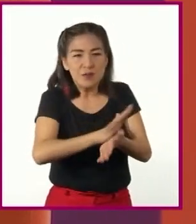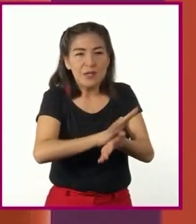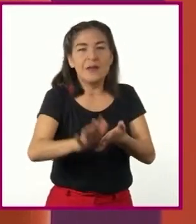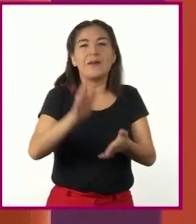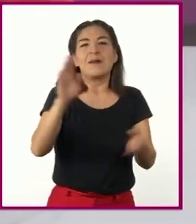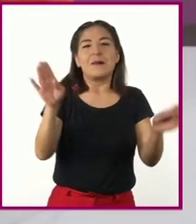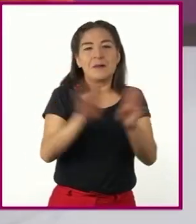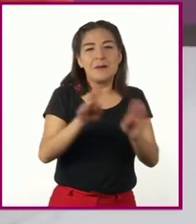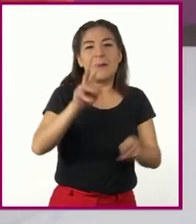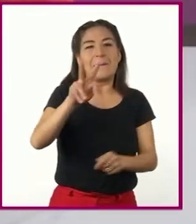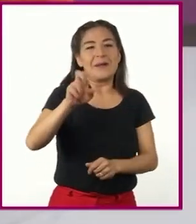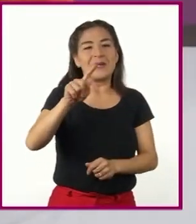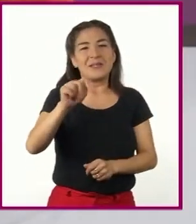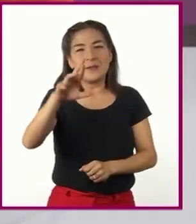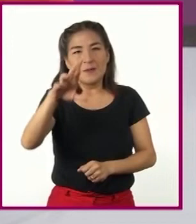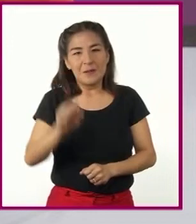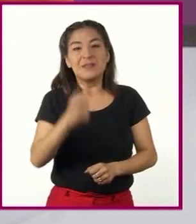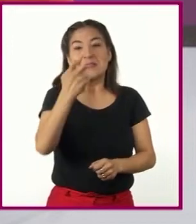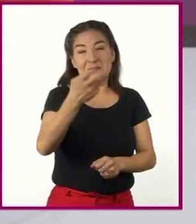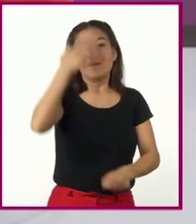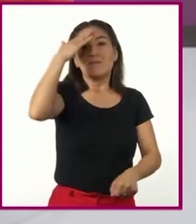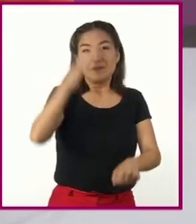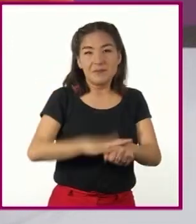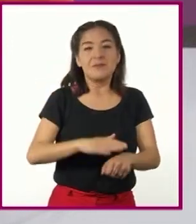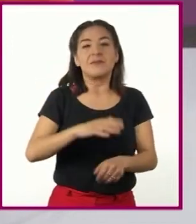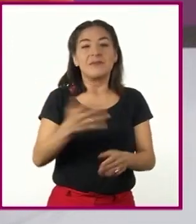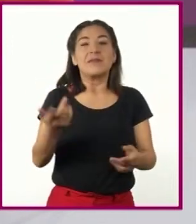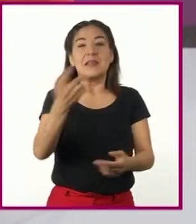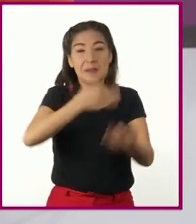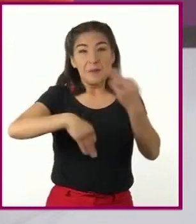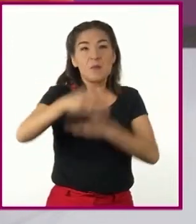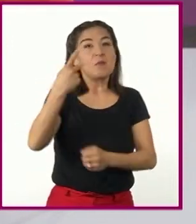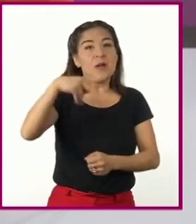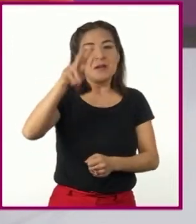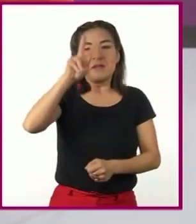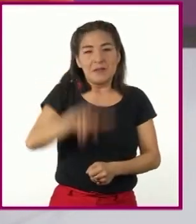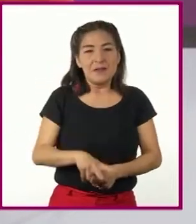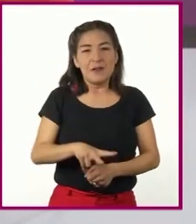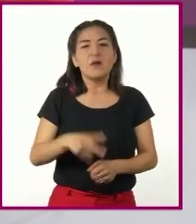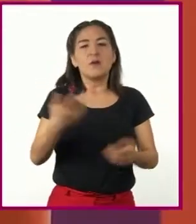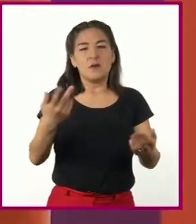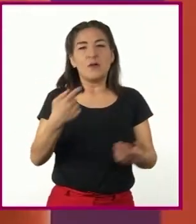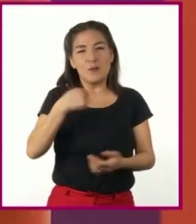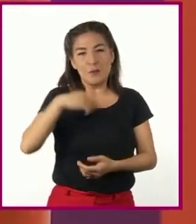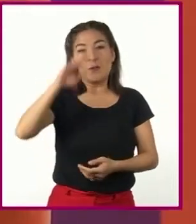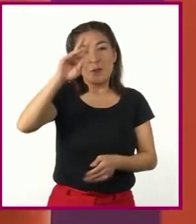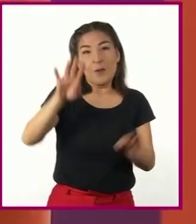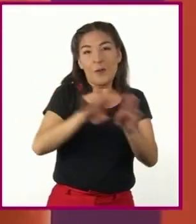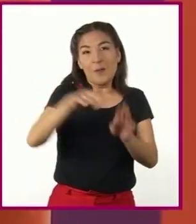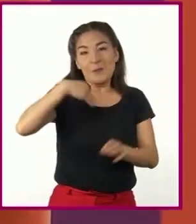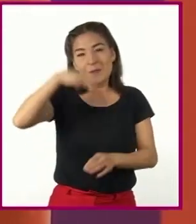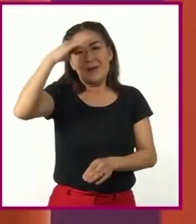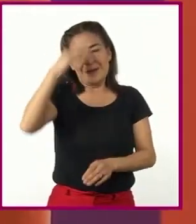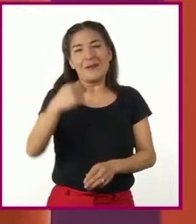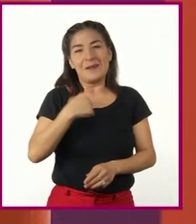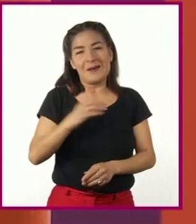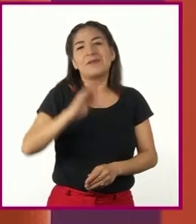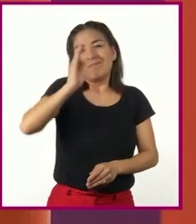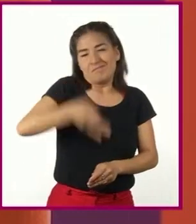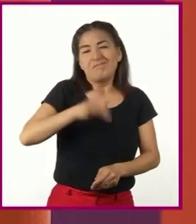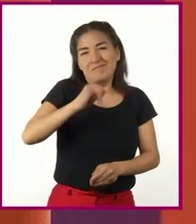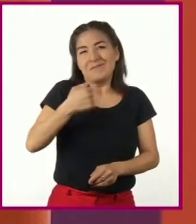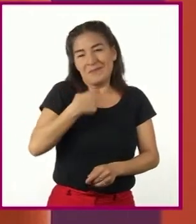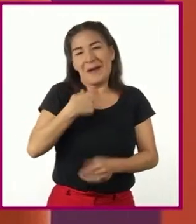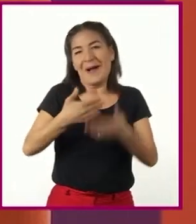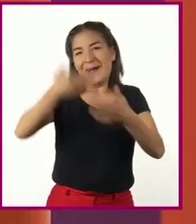parabólico, vectores, todo eso memorizábamos, pero yo nunca supe realmente, acepto toda mi ignorancia, que